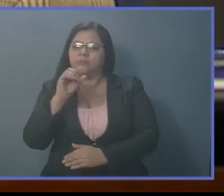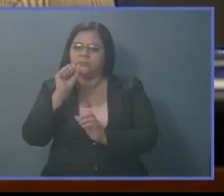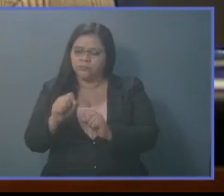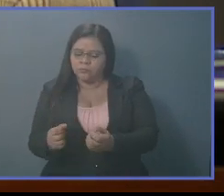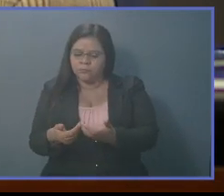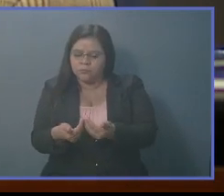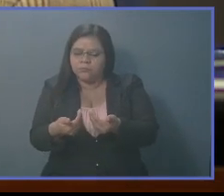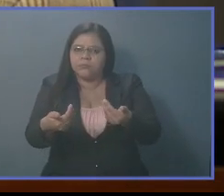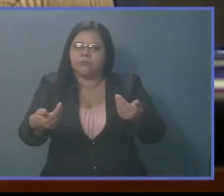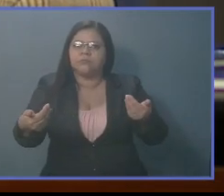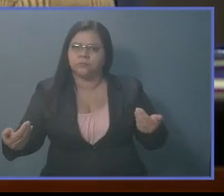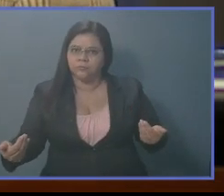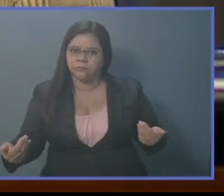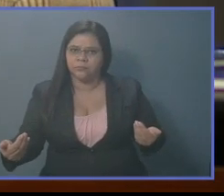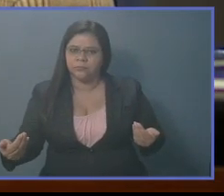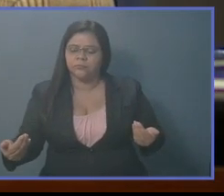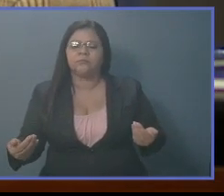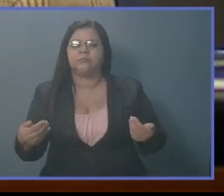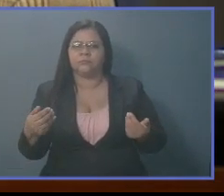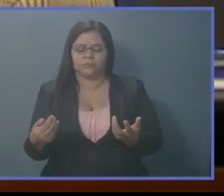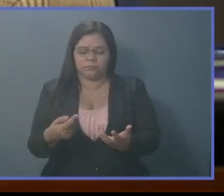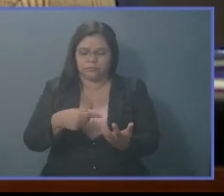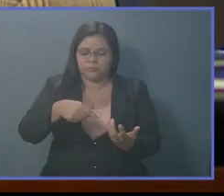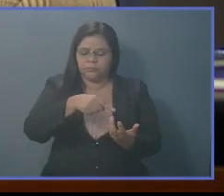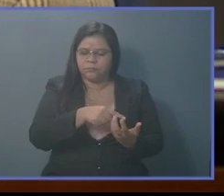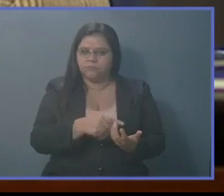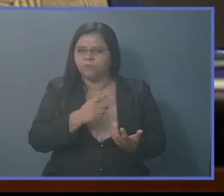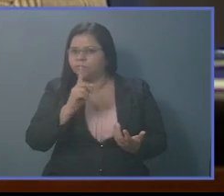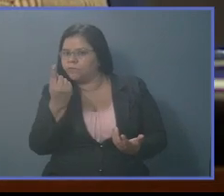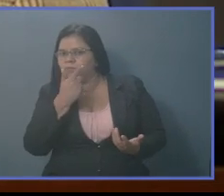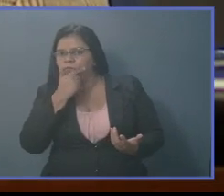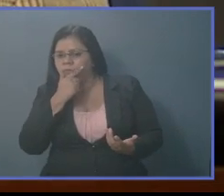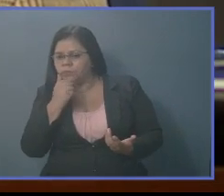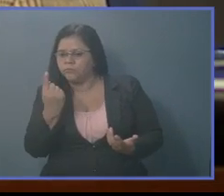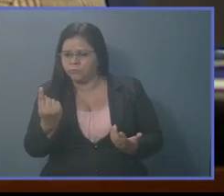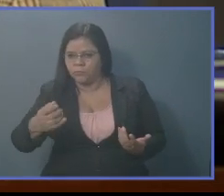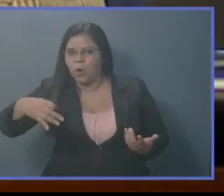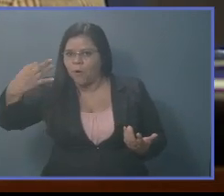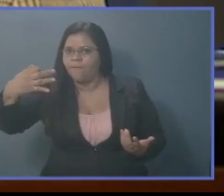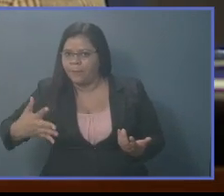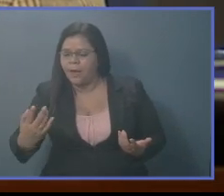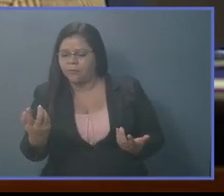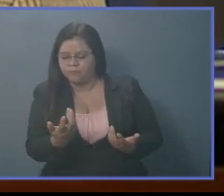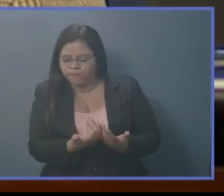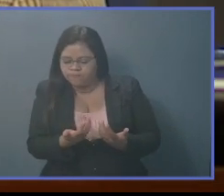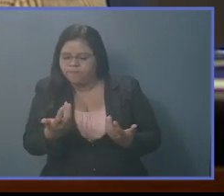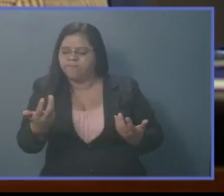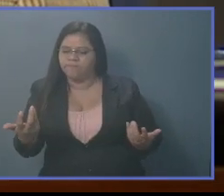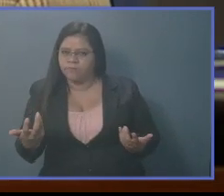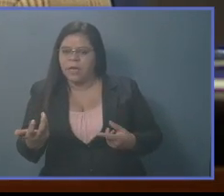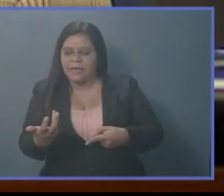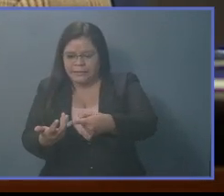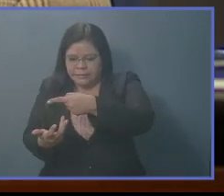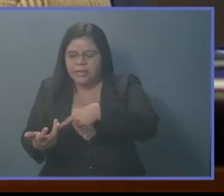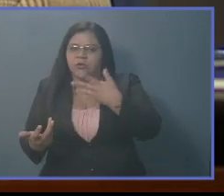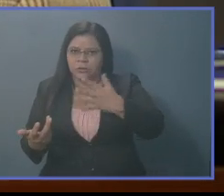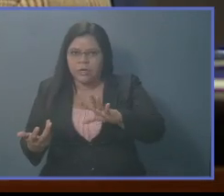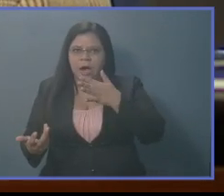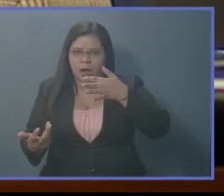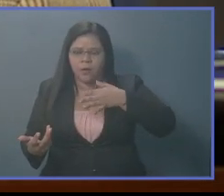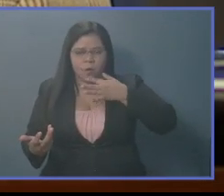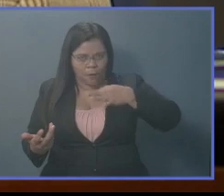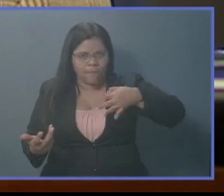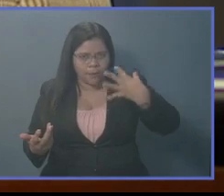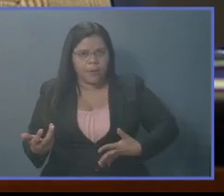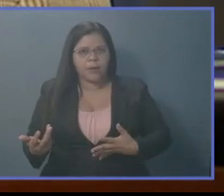por COVID-19 de aquellos casos sospechosos. B. Casos confirmados. Personas cuya prueba de laboratorio específica